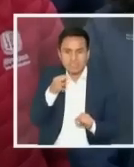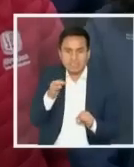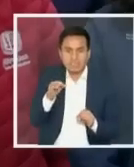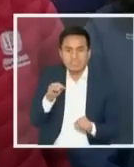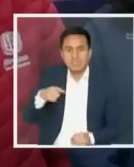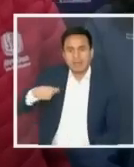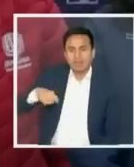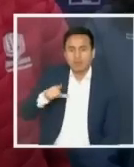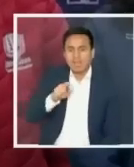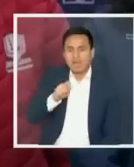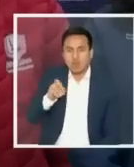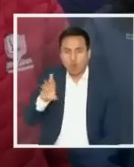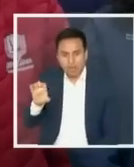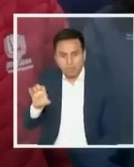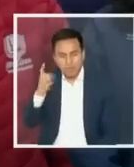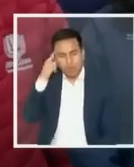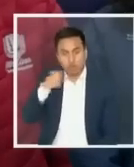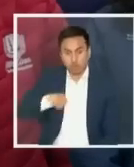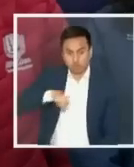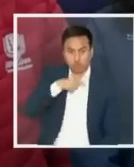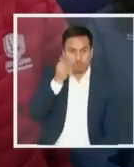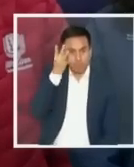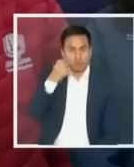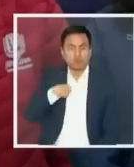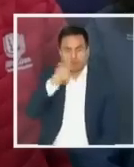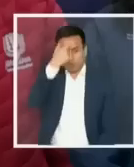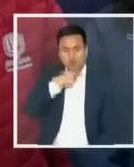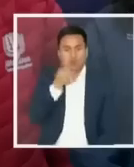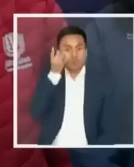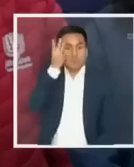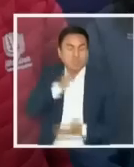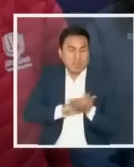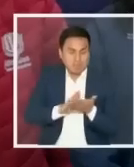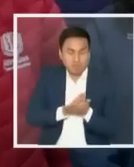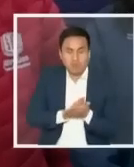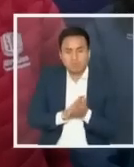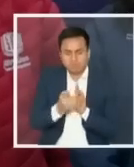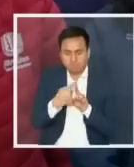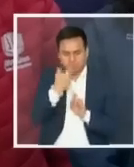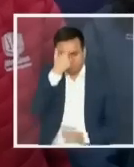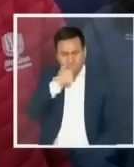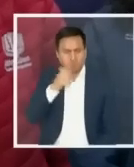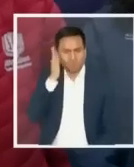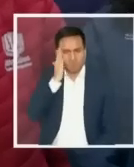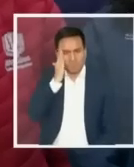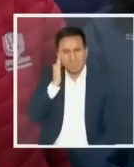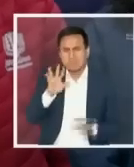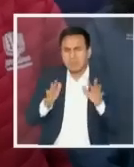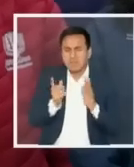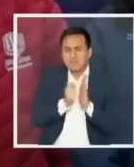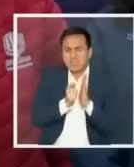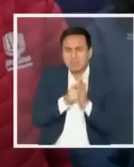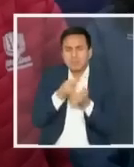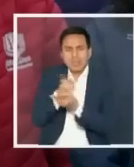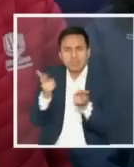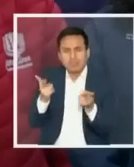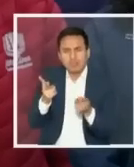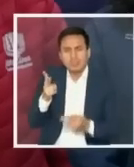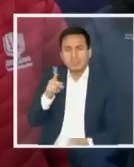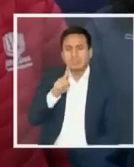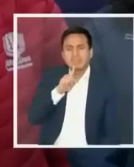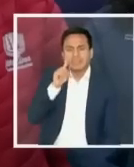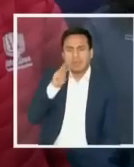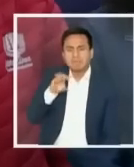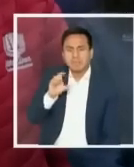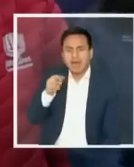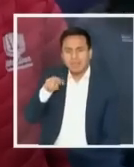en la centro-derecha que están pensando lo mismo. Si tú sabes de un delito, si tú